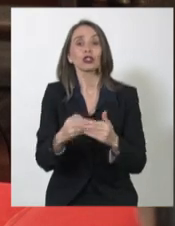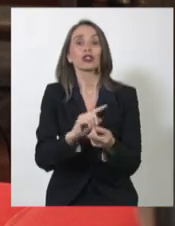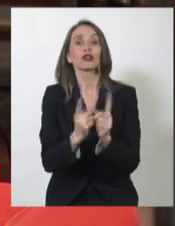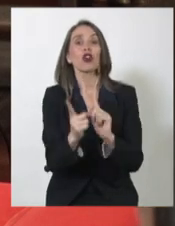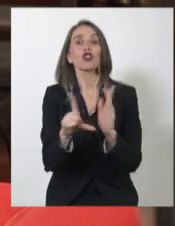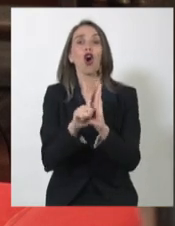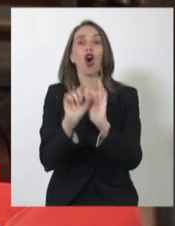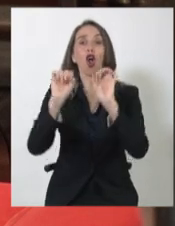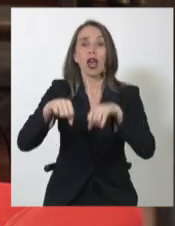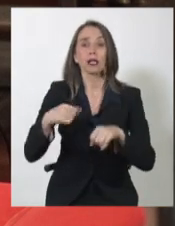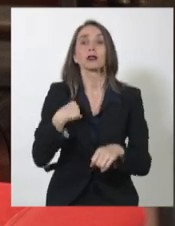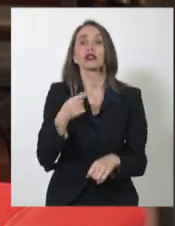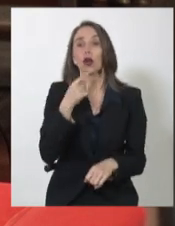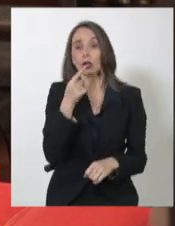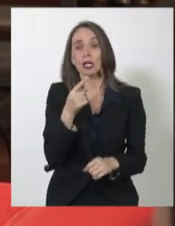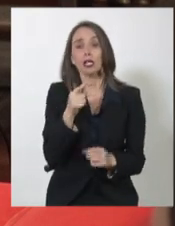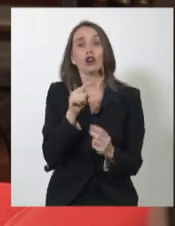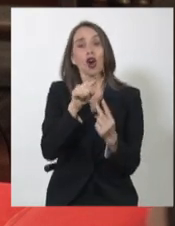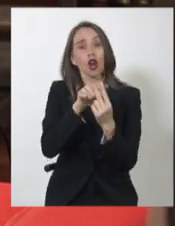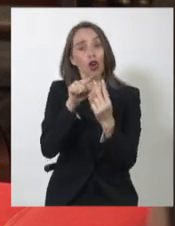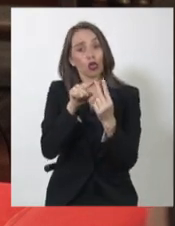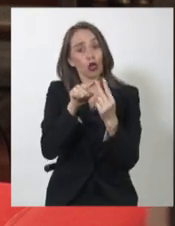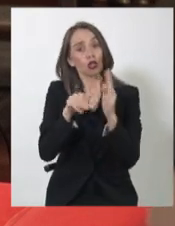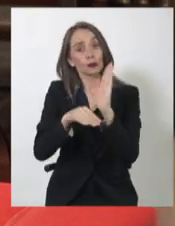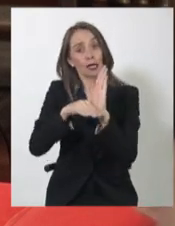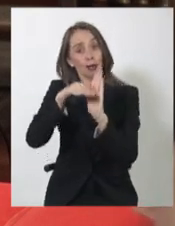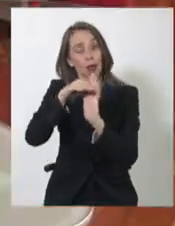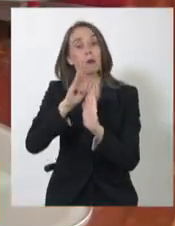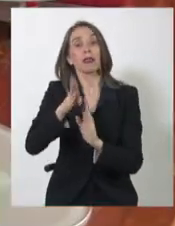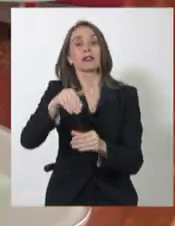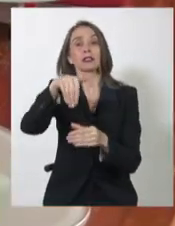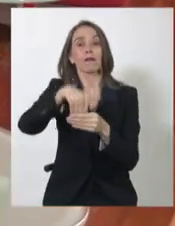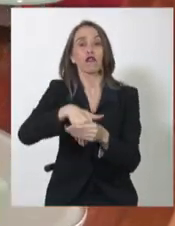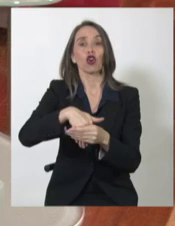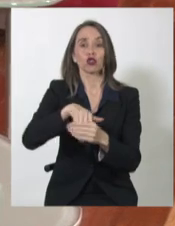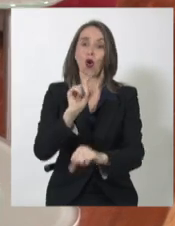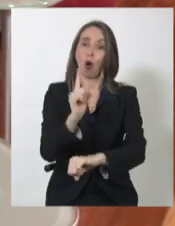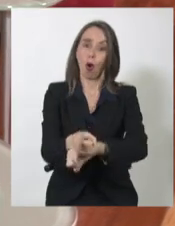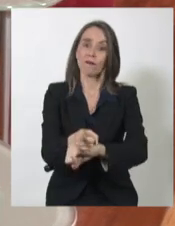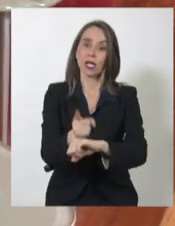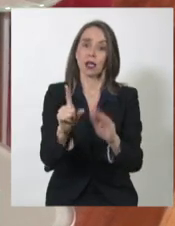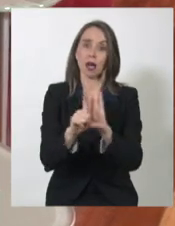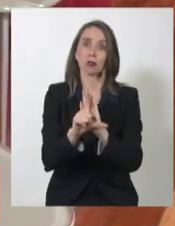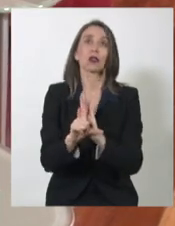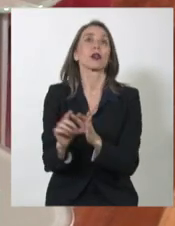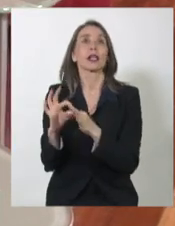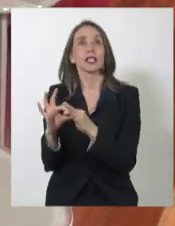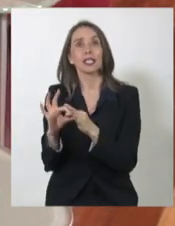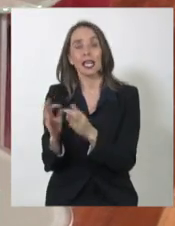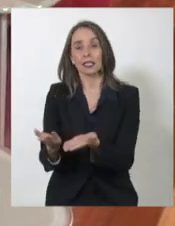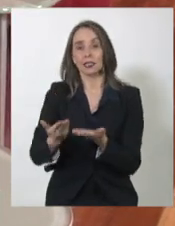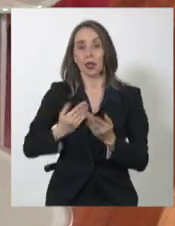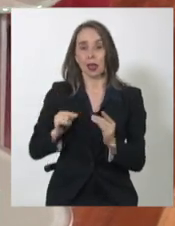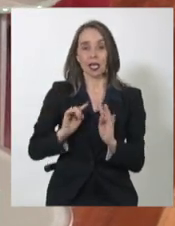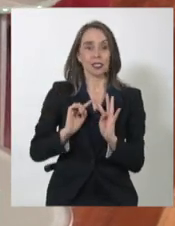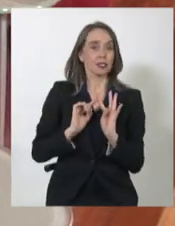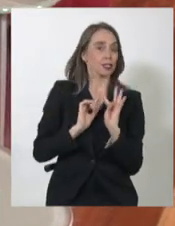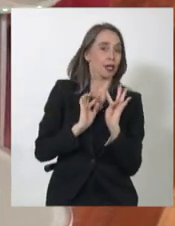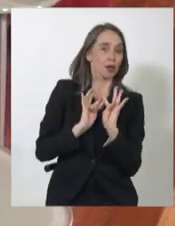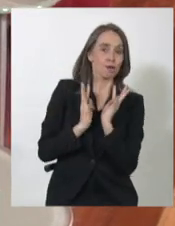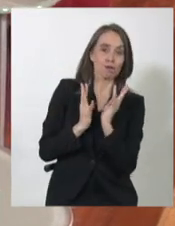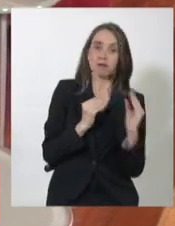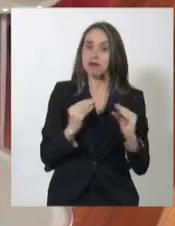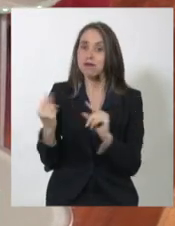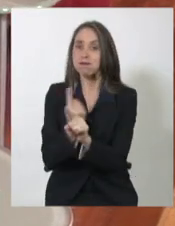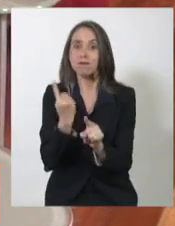Soy partidaria del voto obligatorio en ambas instancias. Uh-huh. Agradezco que se haya creado esta instancia para debatir y se haya